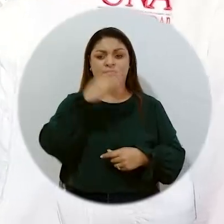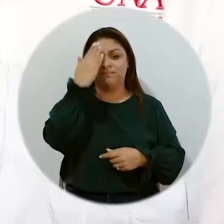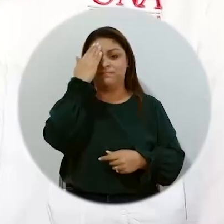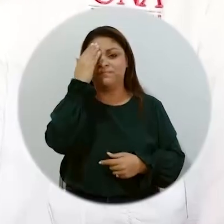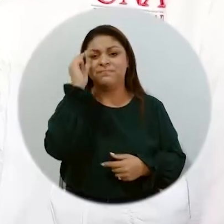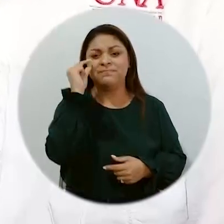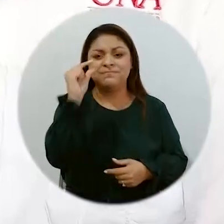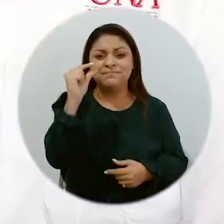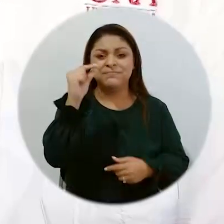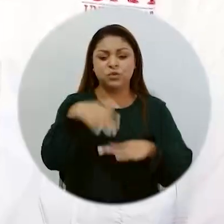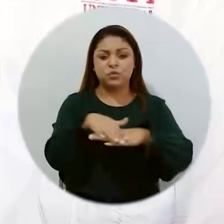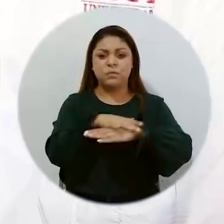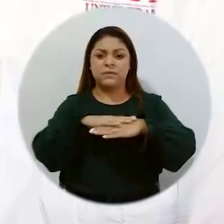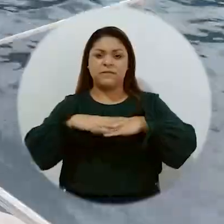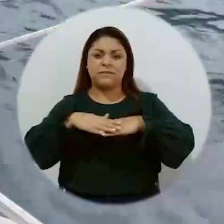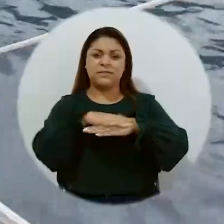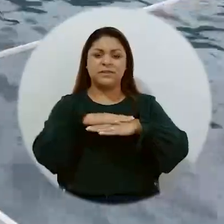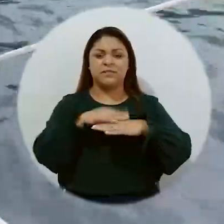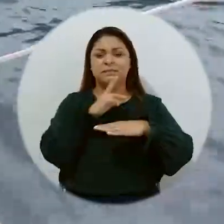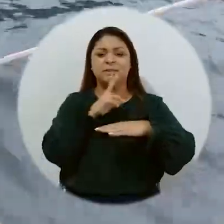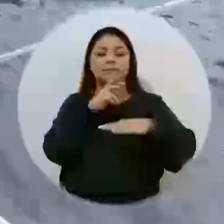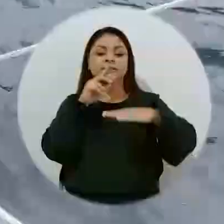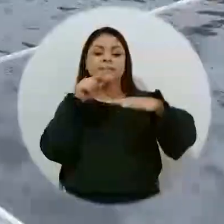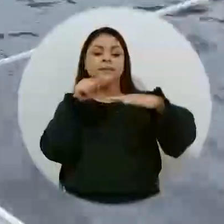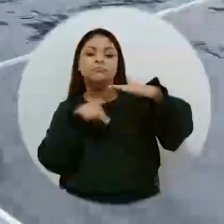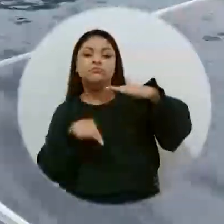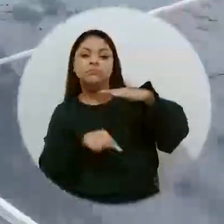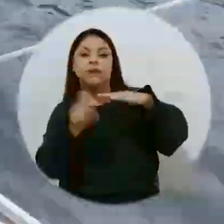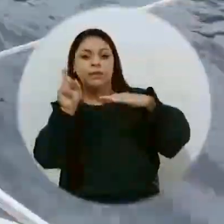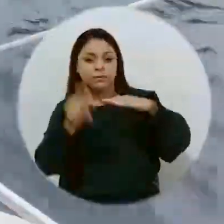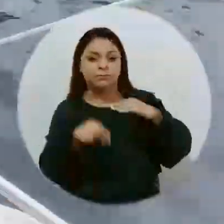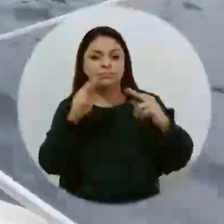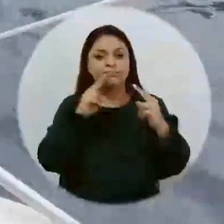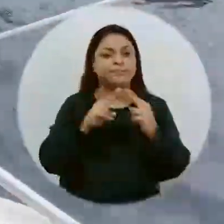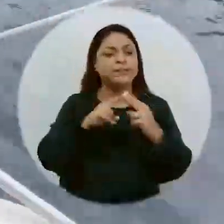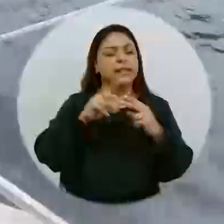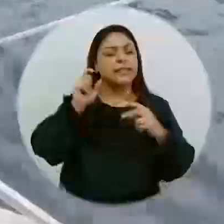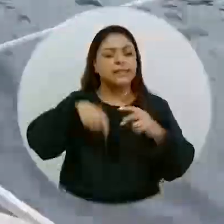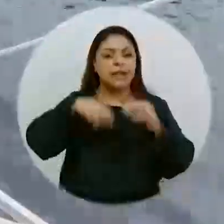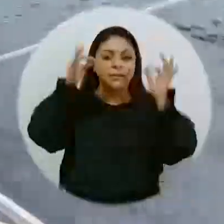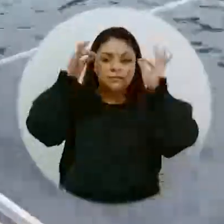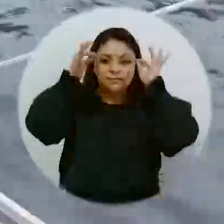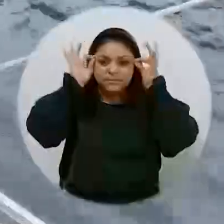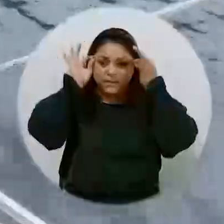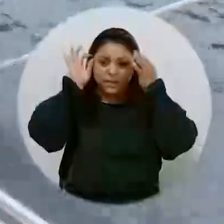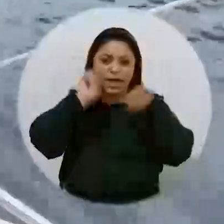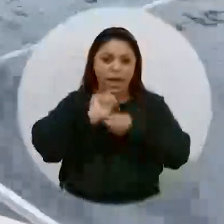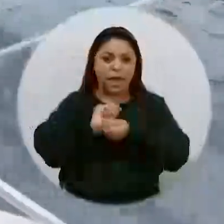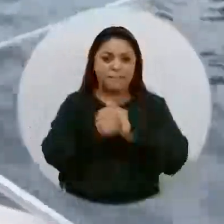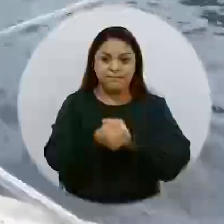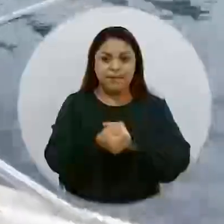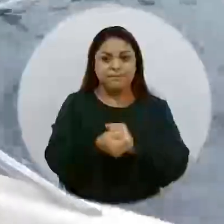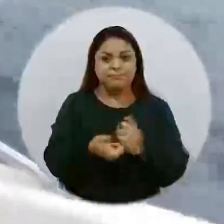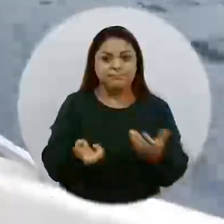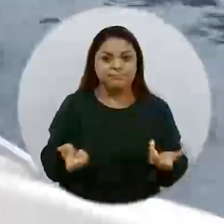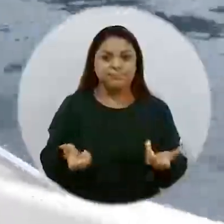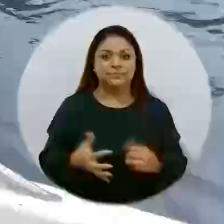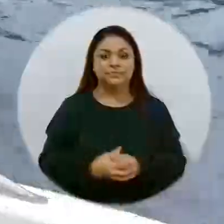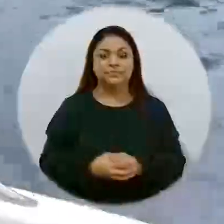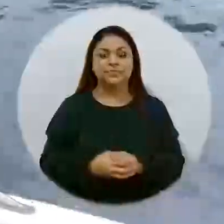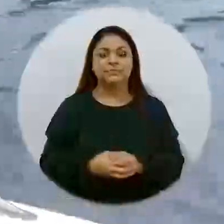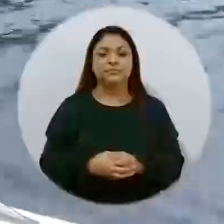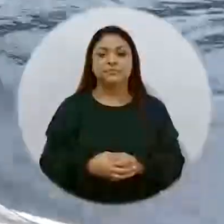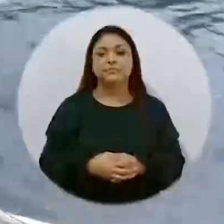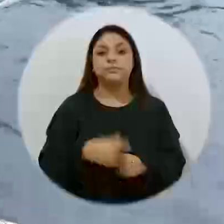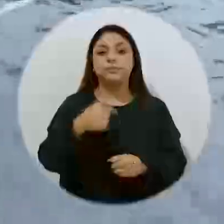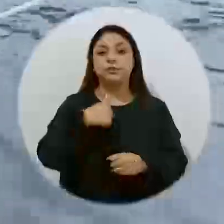Entonces todo es parte de ese gran desafío, cambiar nuestro chip, por así decirlo. Y me gustaría